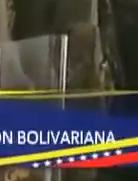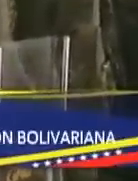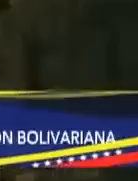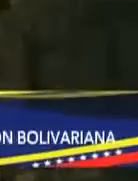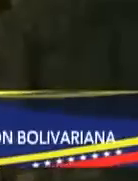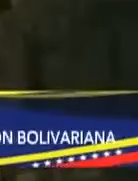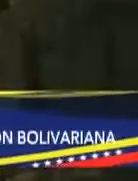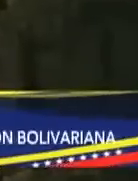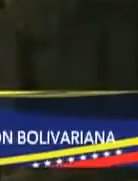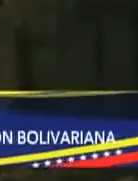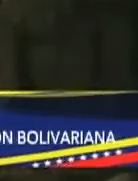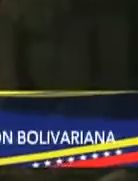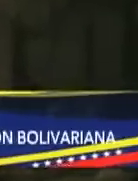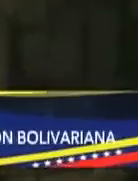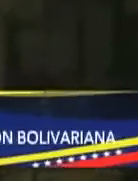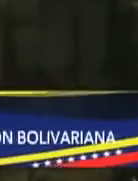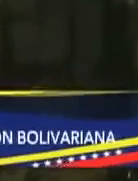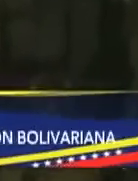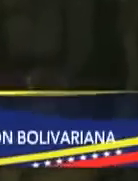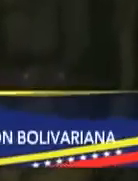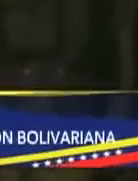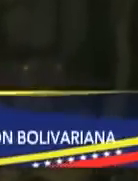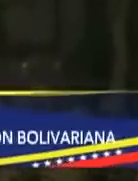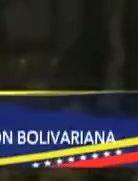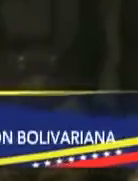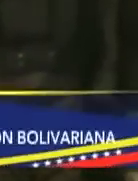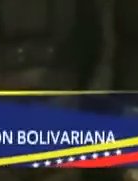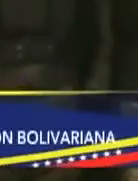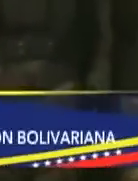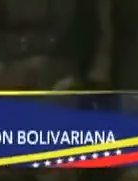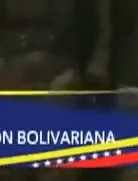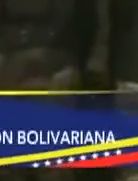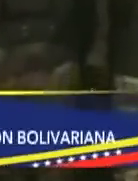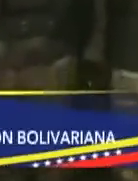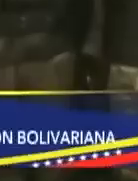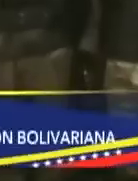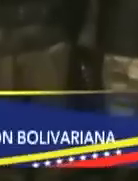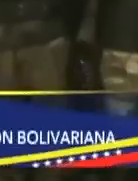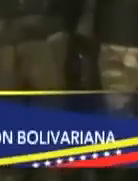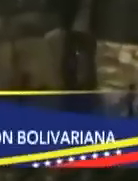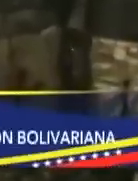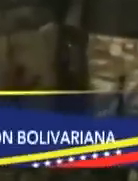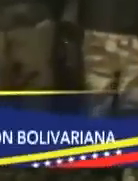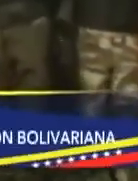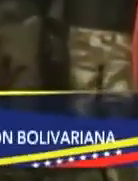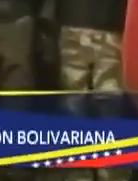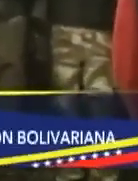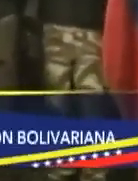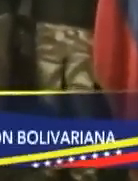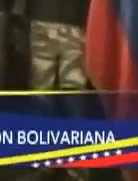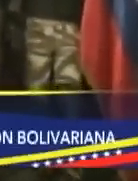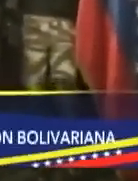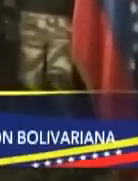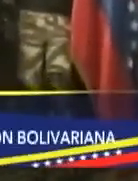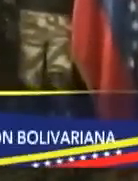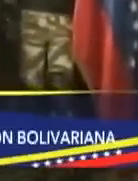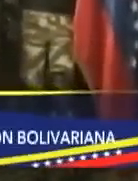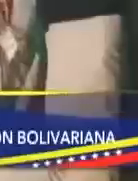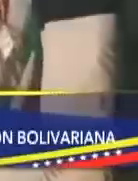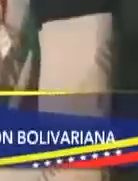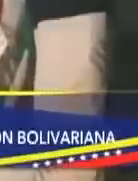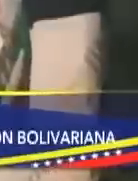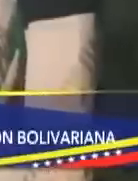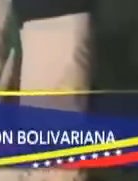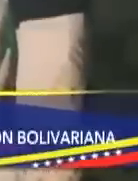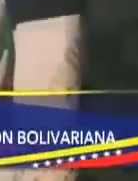esta patria. Juro delante de Dios, juro delante de la patria, juro delante de mi pueblo que sobre esta moribunda